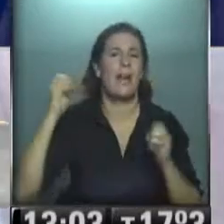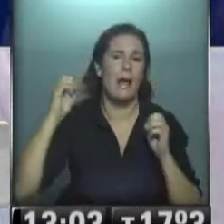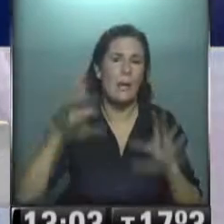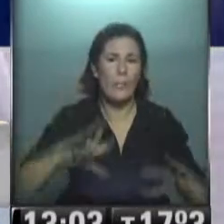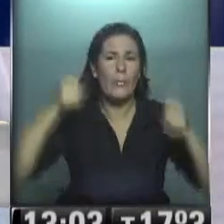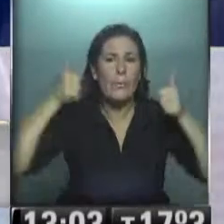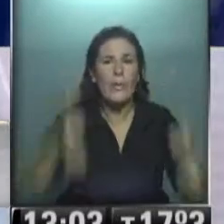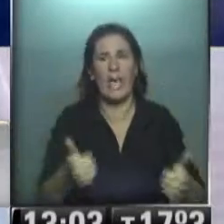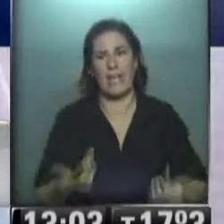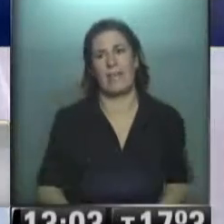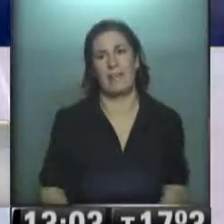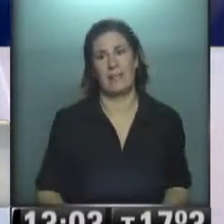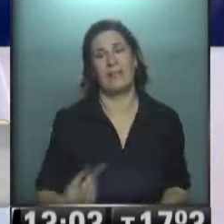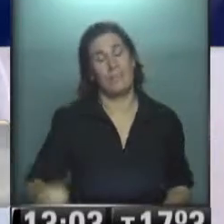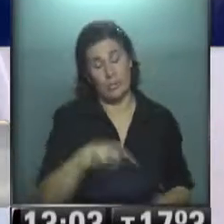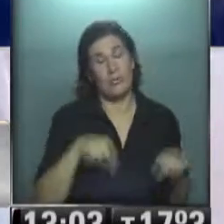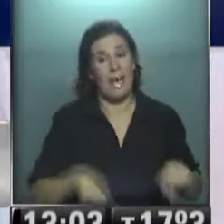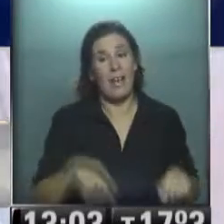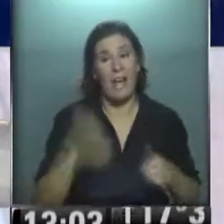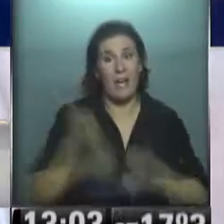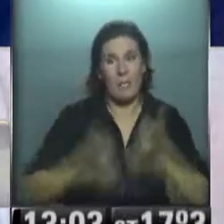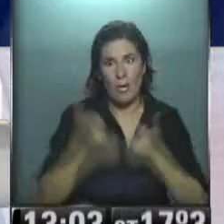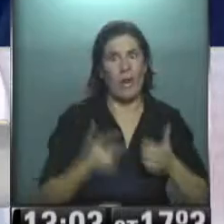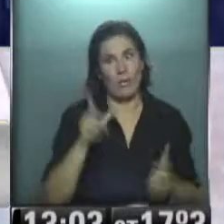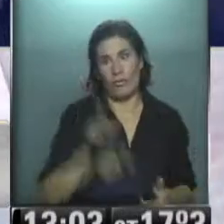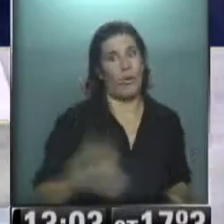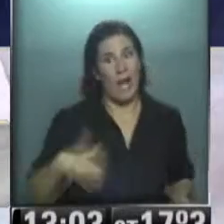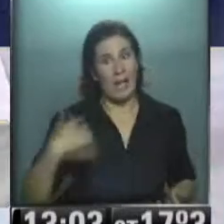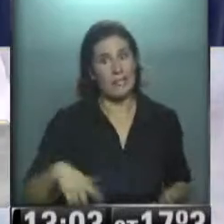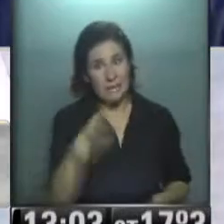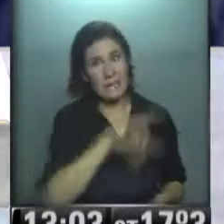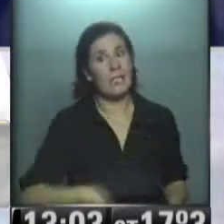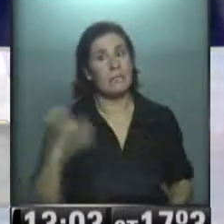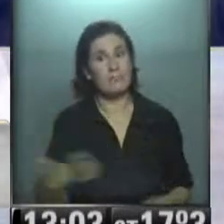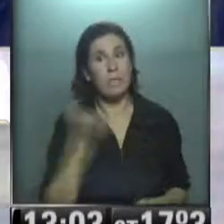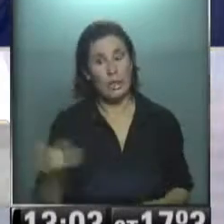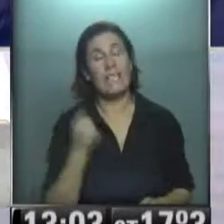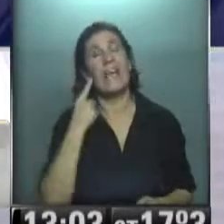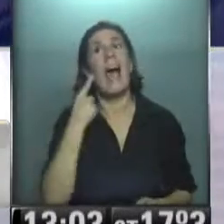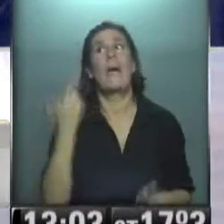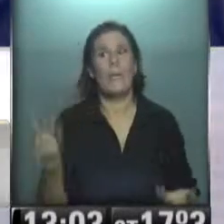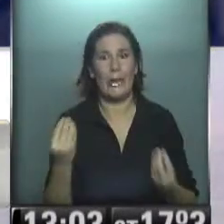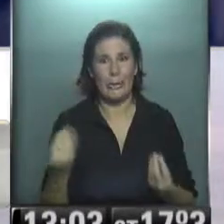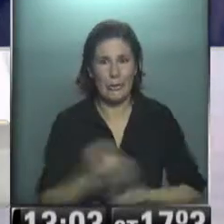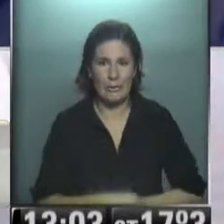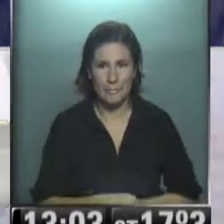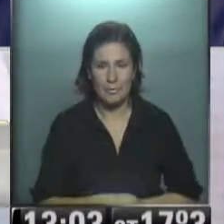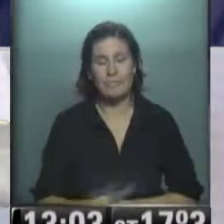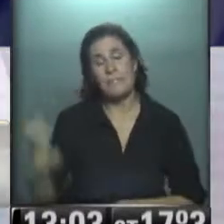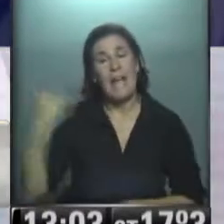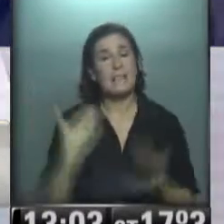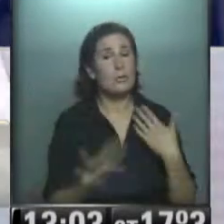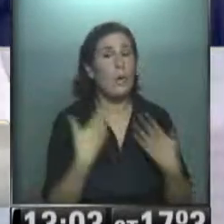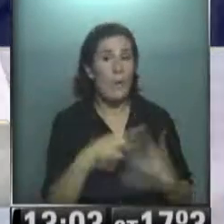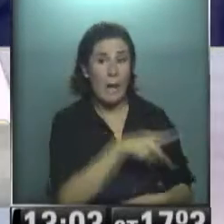aquí este campeonato que es tan importante para gran parte de la población de nuestro país. Yo le decía, y lo comentaba antes con el Bayán y con la